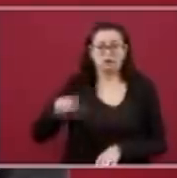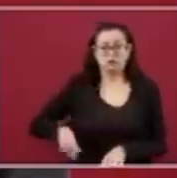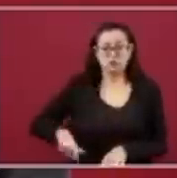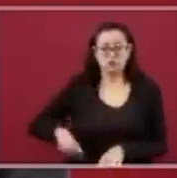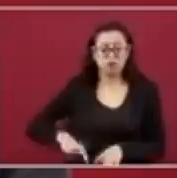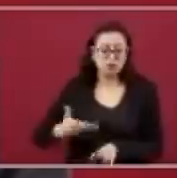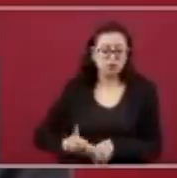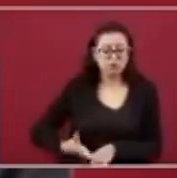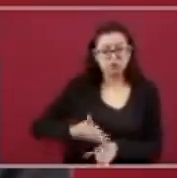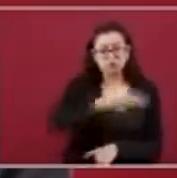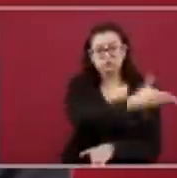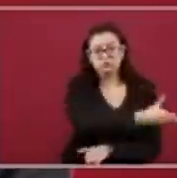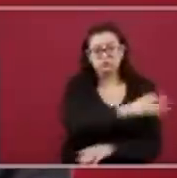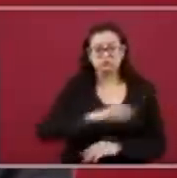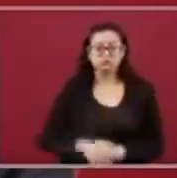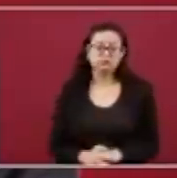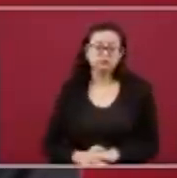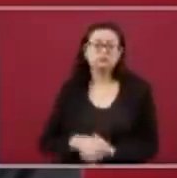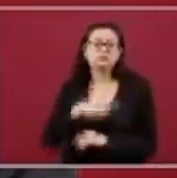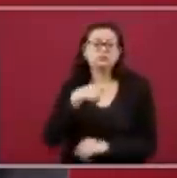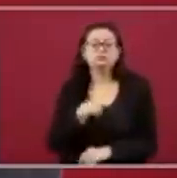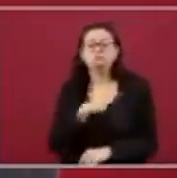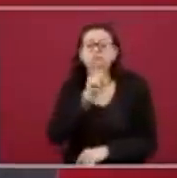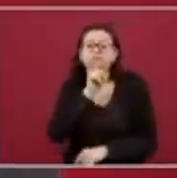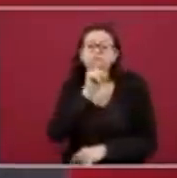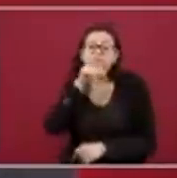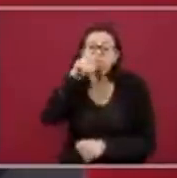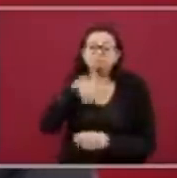si no lo mencionamos